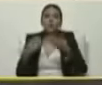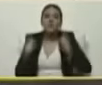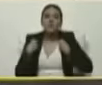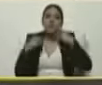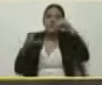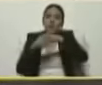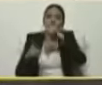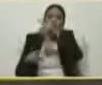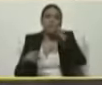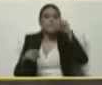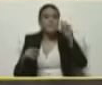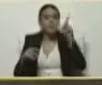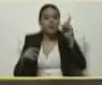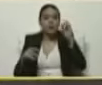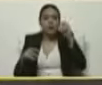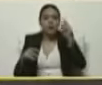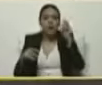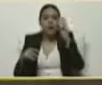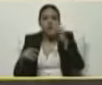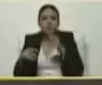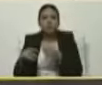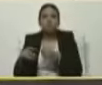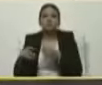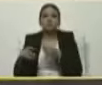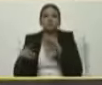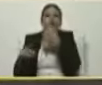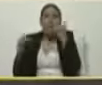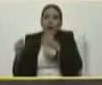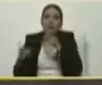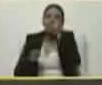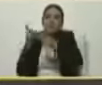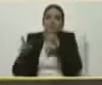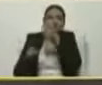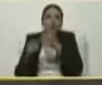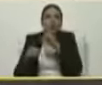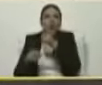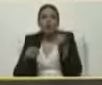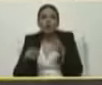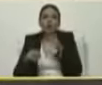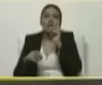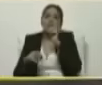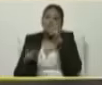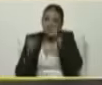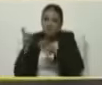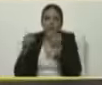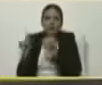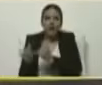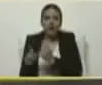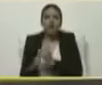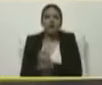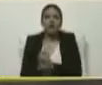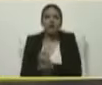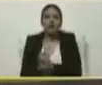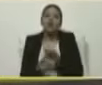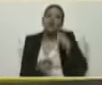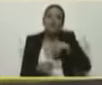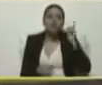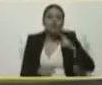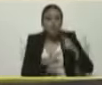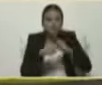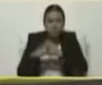Del Socorro, Luis Pinto, el Gallo Pinto, de Pinto a Maduro. Hay que apostarle a la